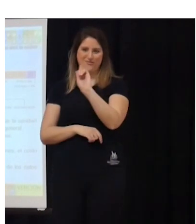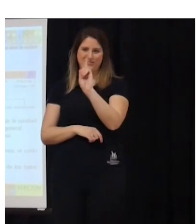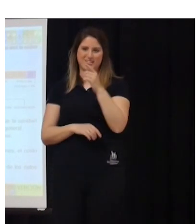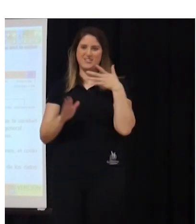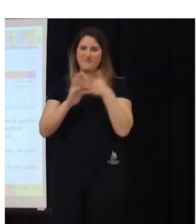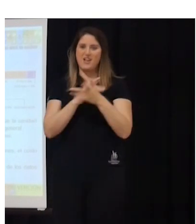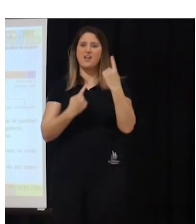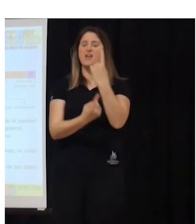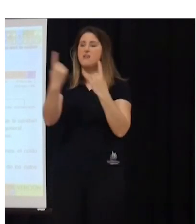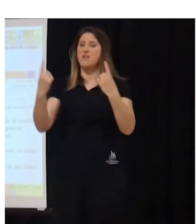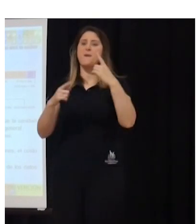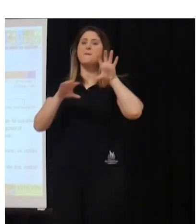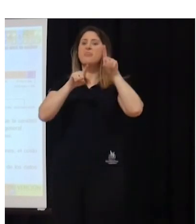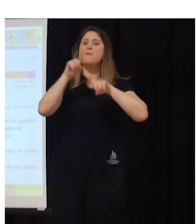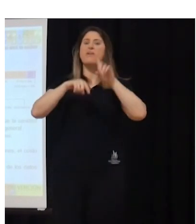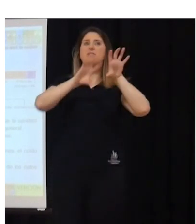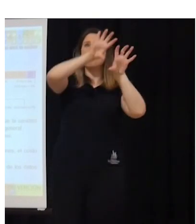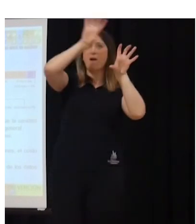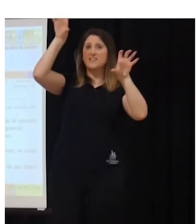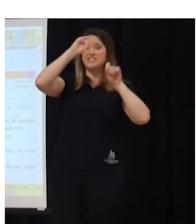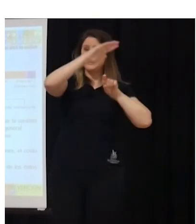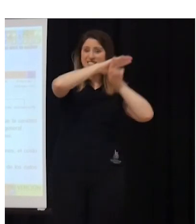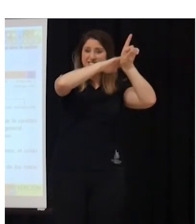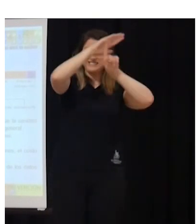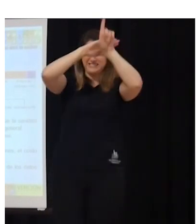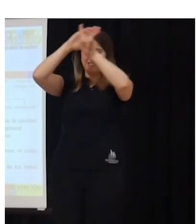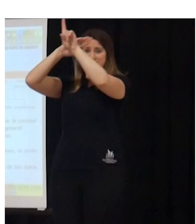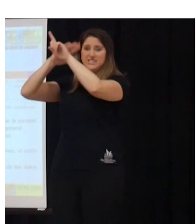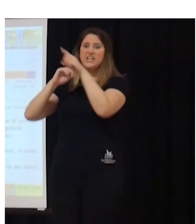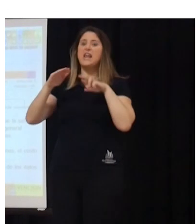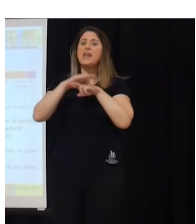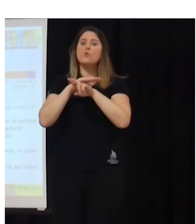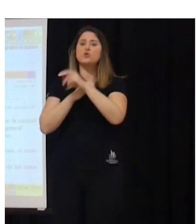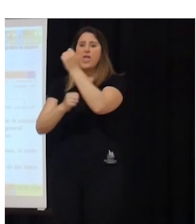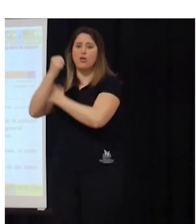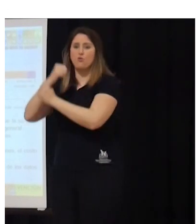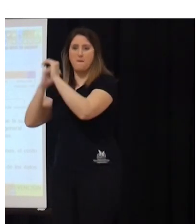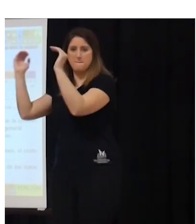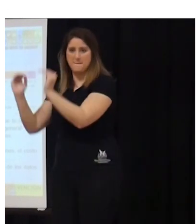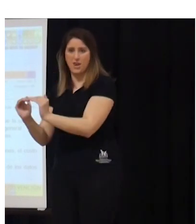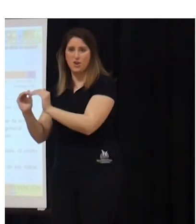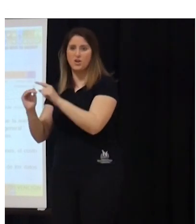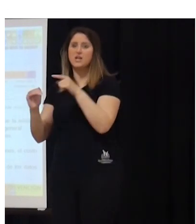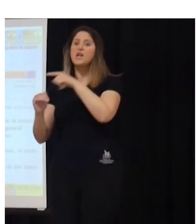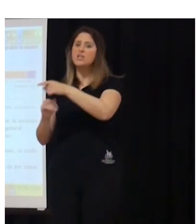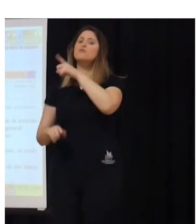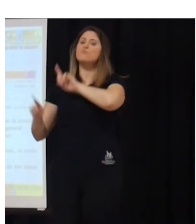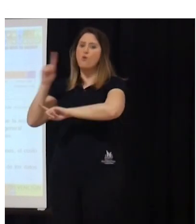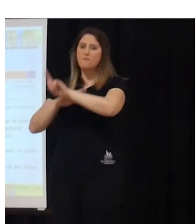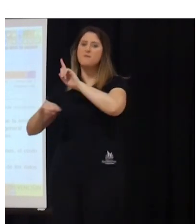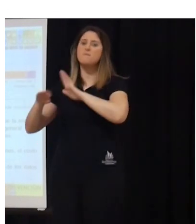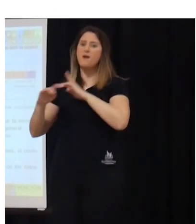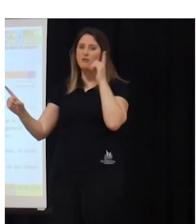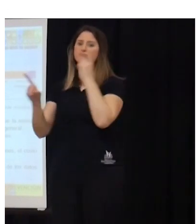la mayoría de países en vías de desarrollo, con pocos recursos económicos, tienen grandes dificultades